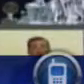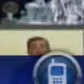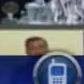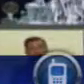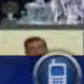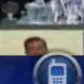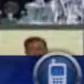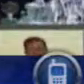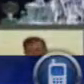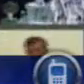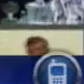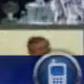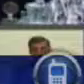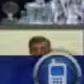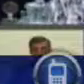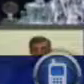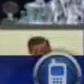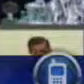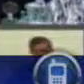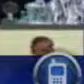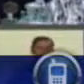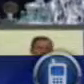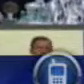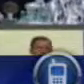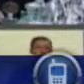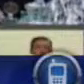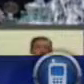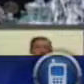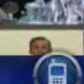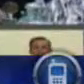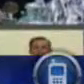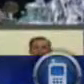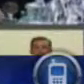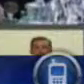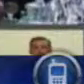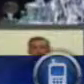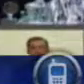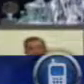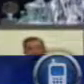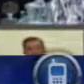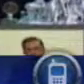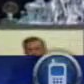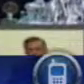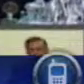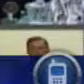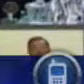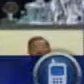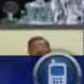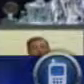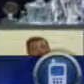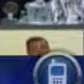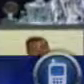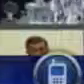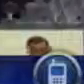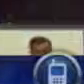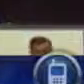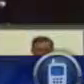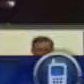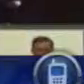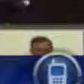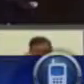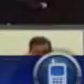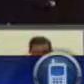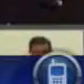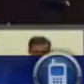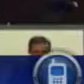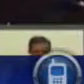grupos parlamentarios del Senado de la República que están llegando a acuerdos. Yo me encontré después con el presidente